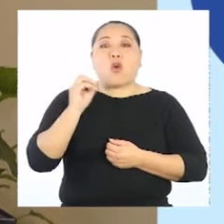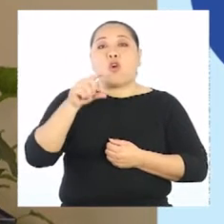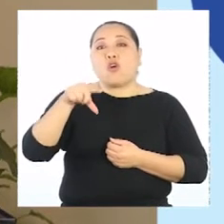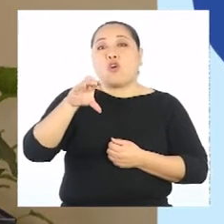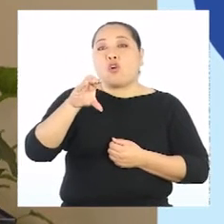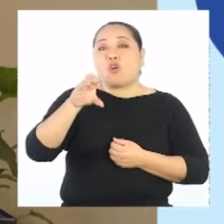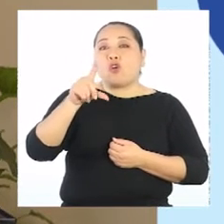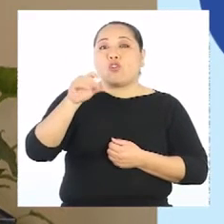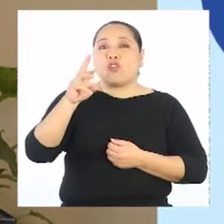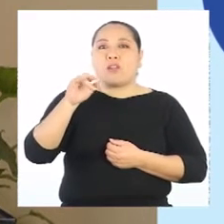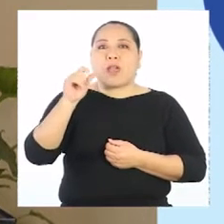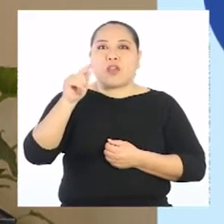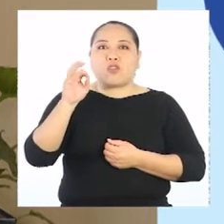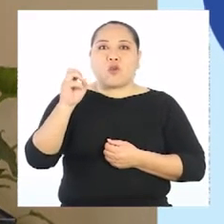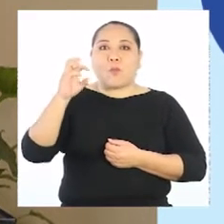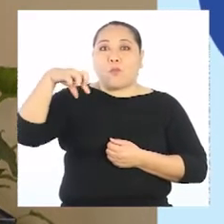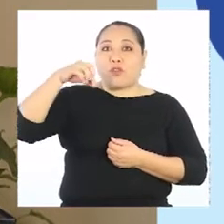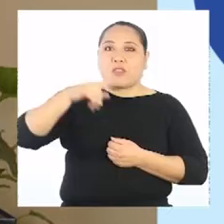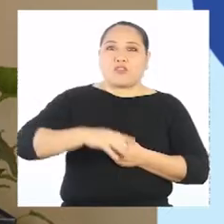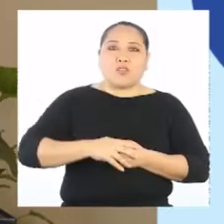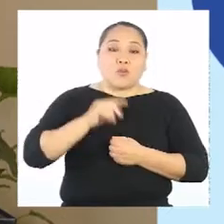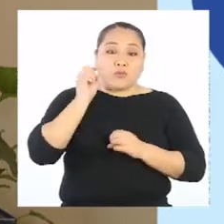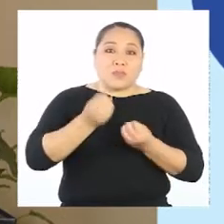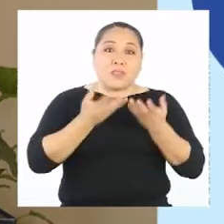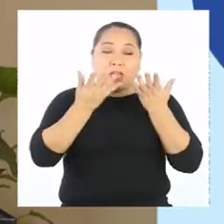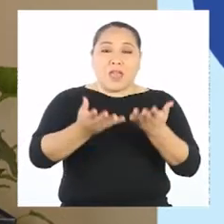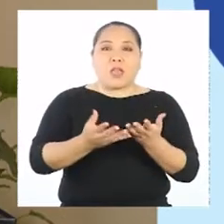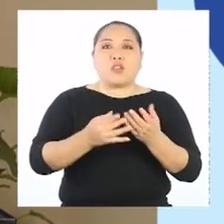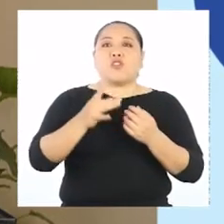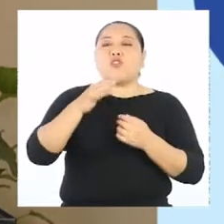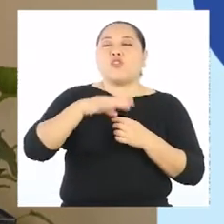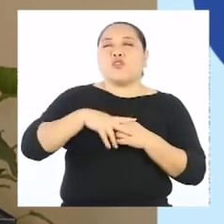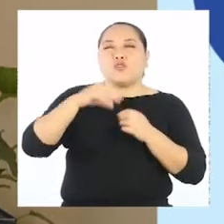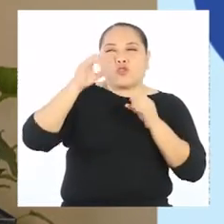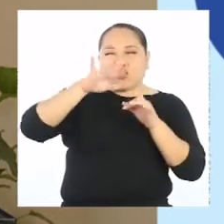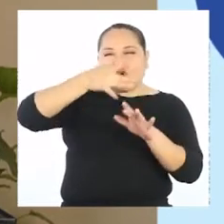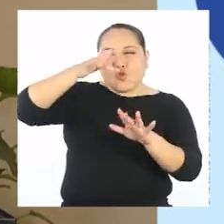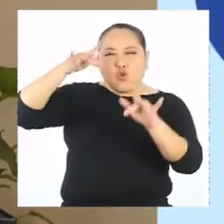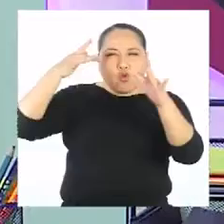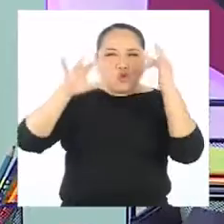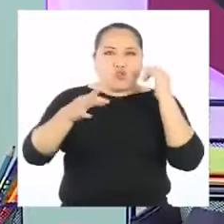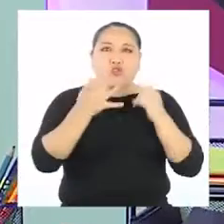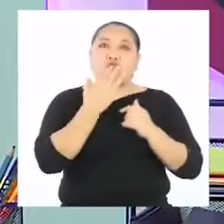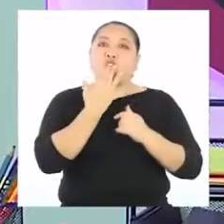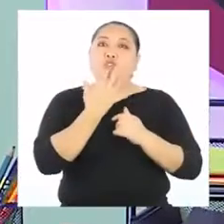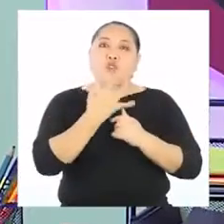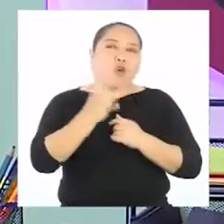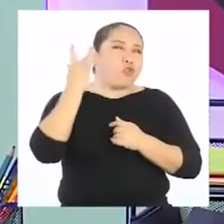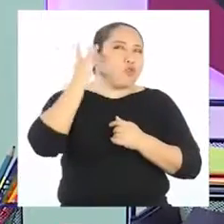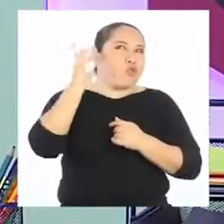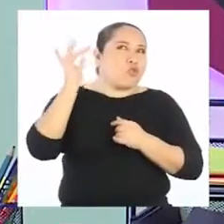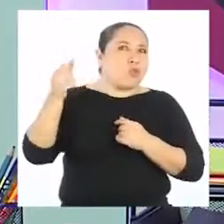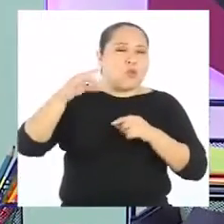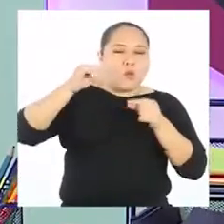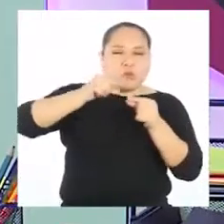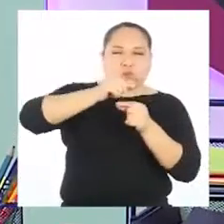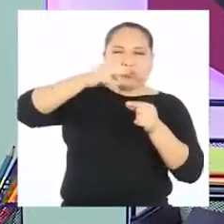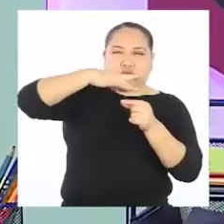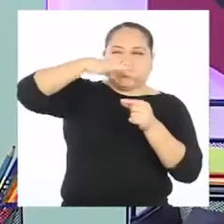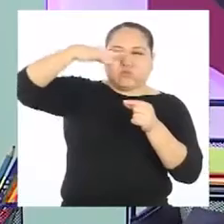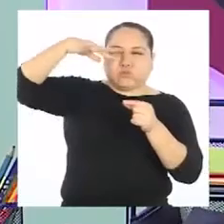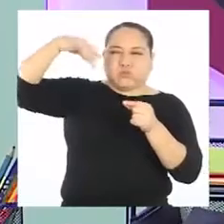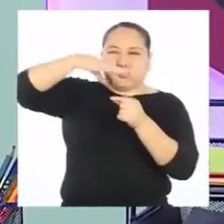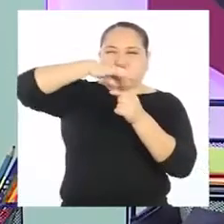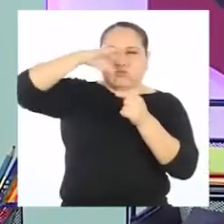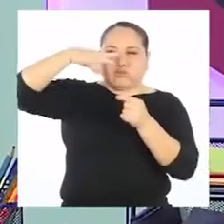de potasio, que producen luz, color, sonido y humo. Profesor, todo eso me parece